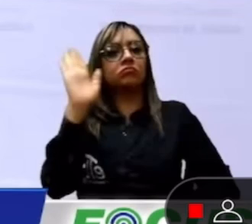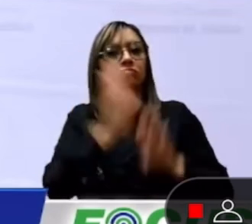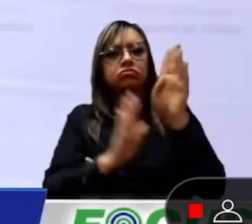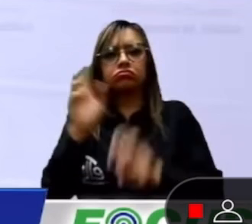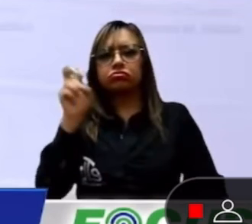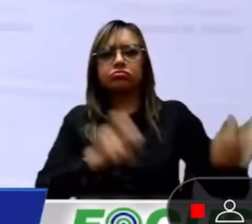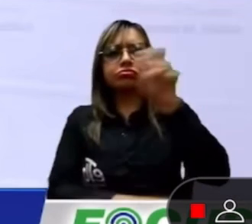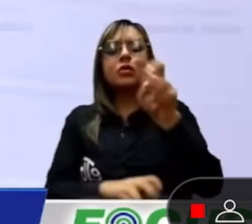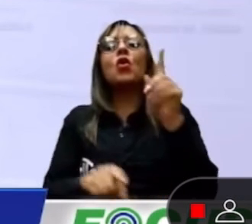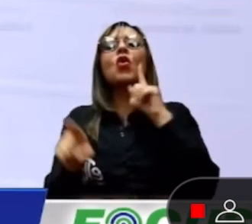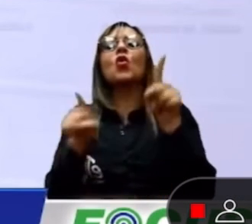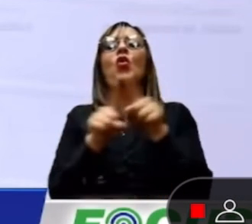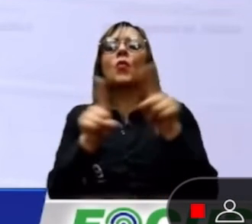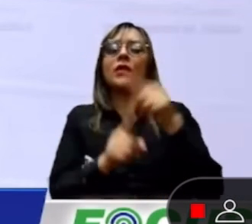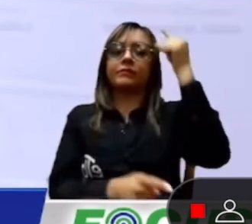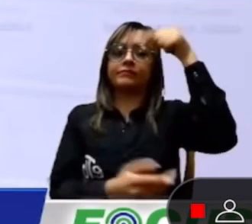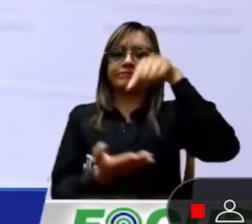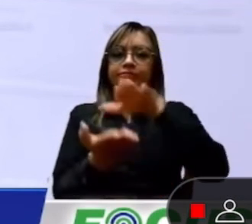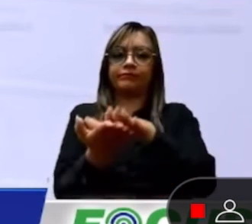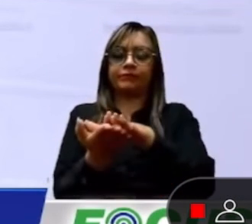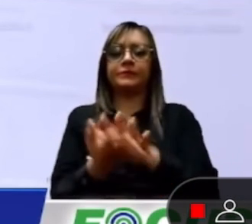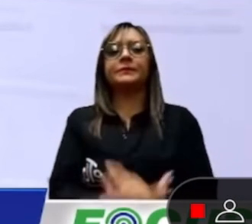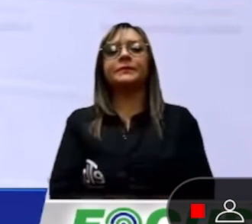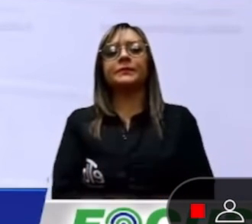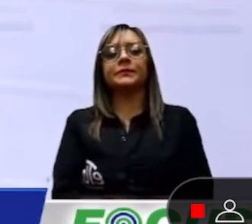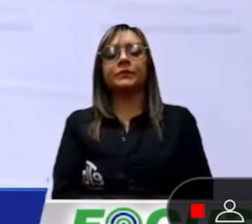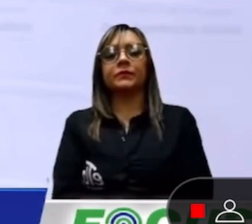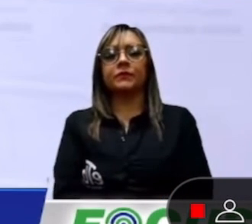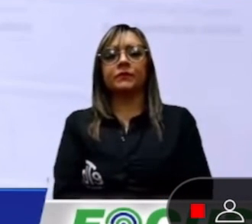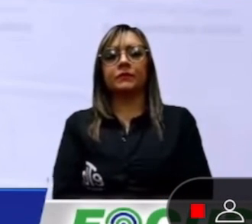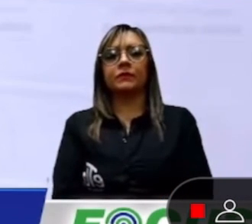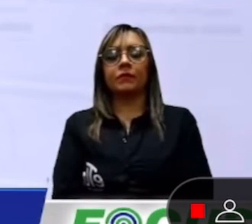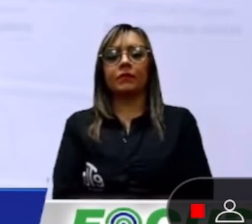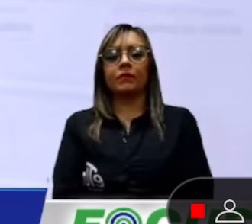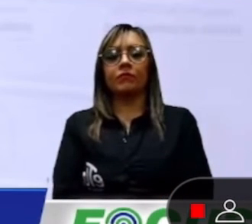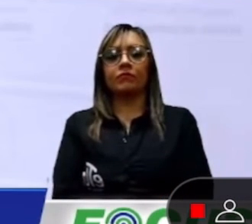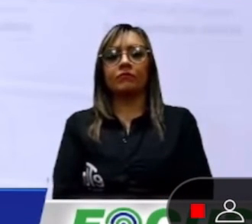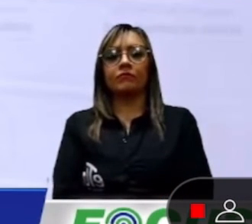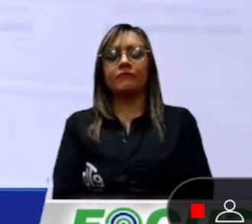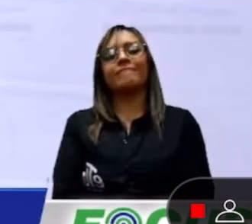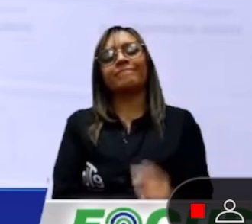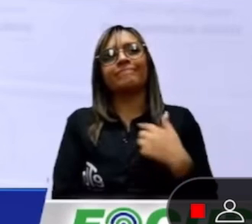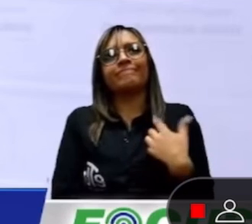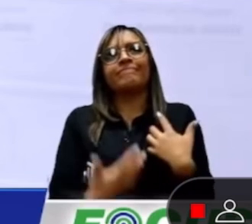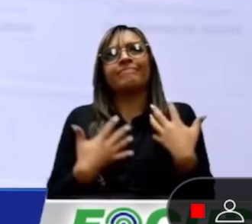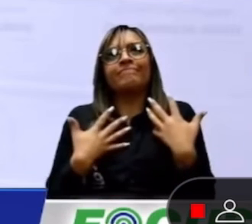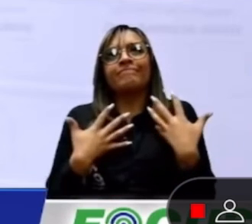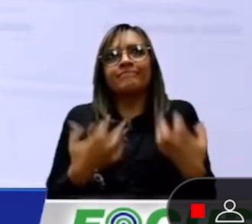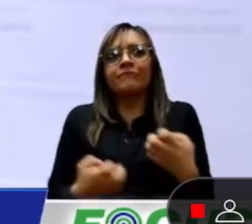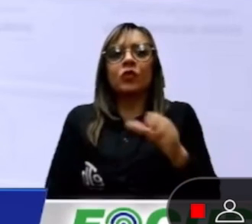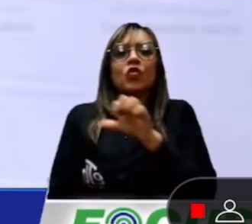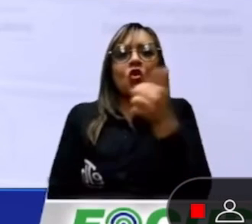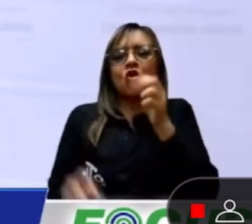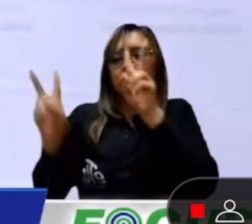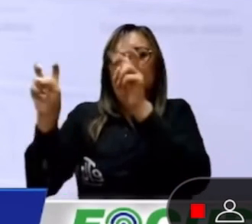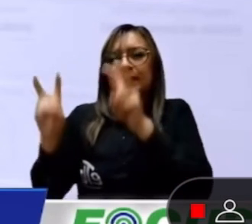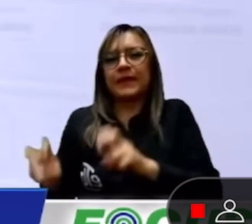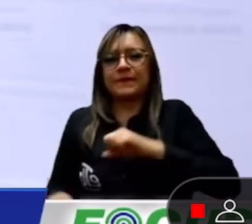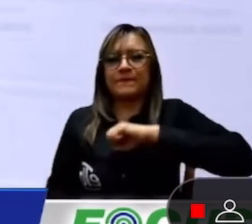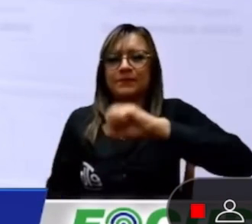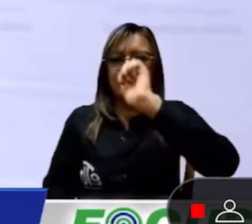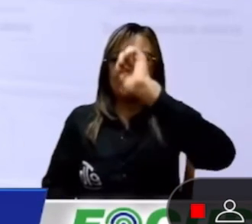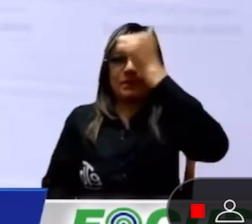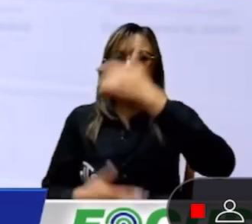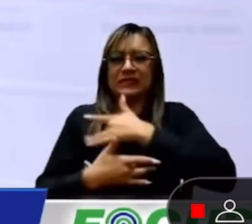avanzadas como la Inteligencia artificial me hubiese querido referir a otros temas como el derecho